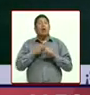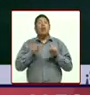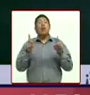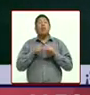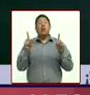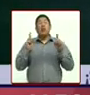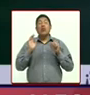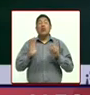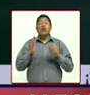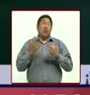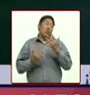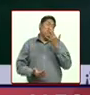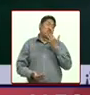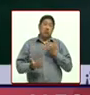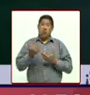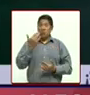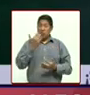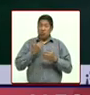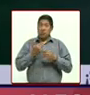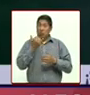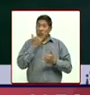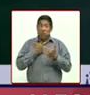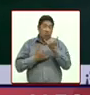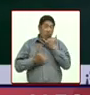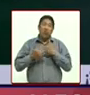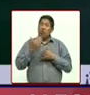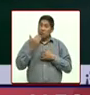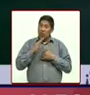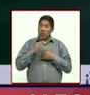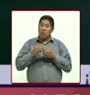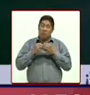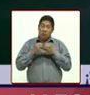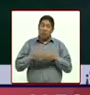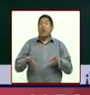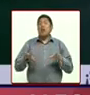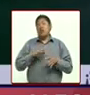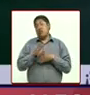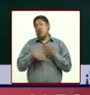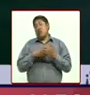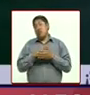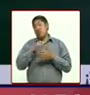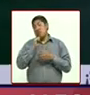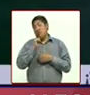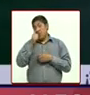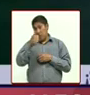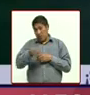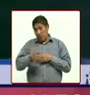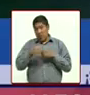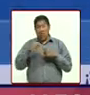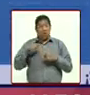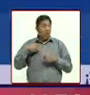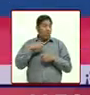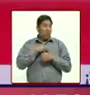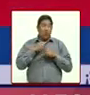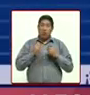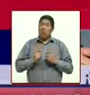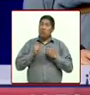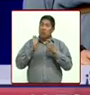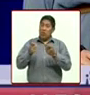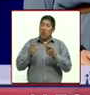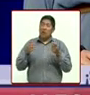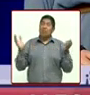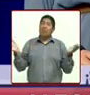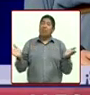embargo, debido a los fuegos de las manos inescrupulosas humanas, han perdido básicamente todo y mañana le vamos a reponer